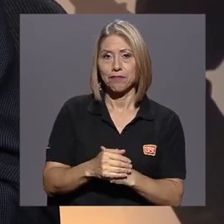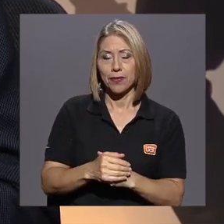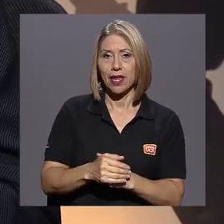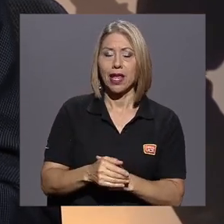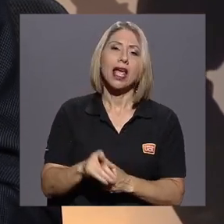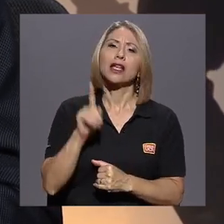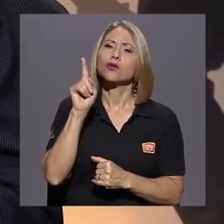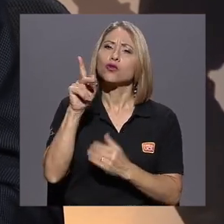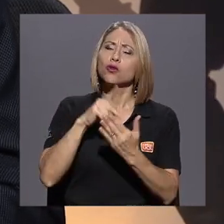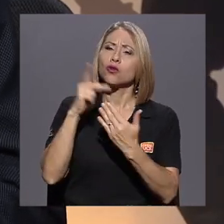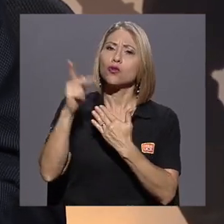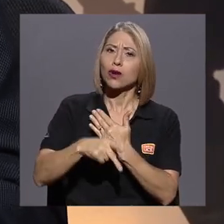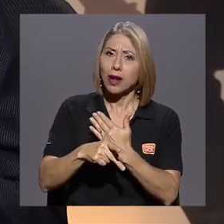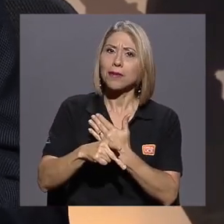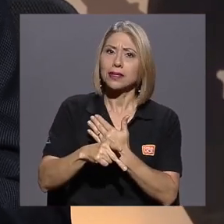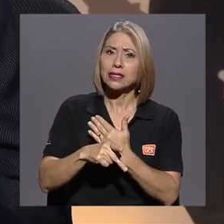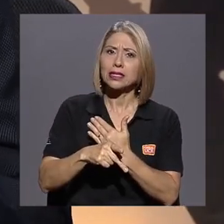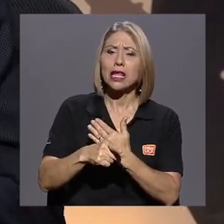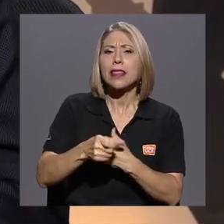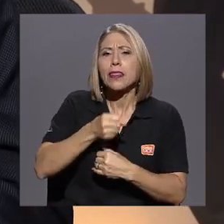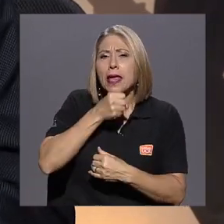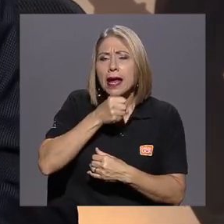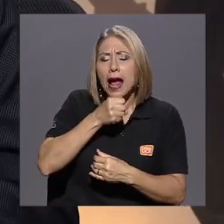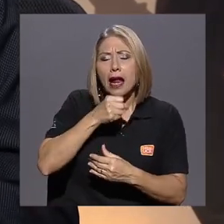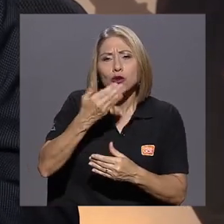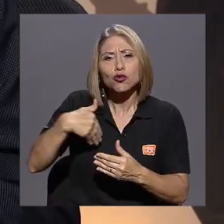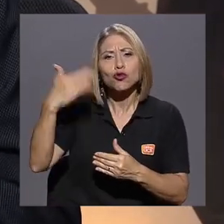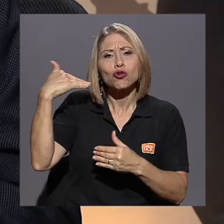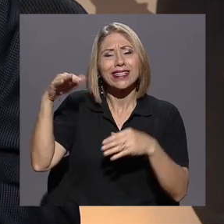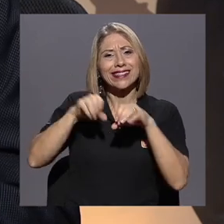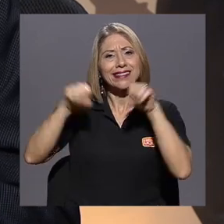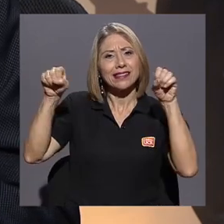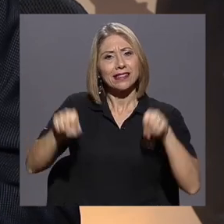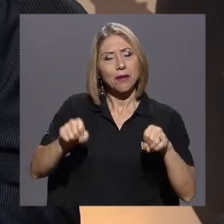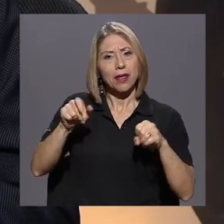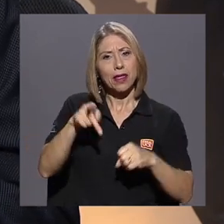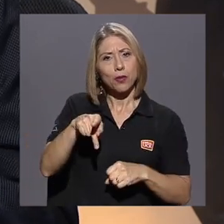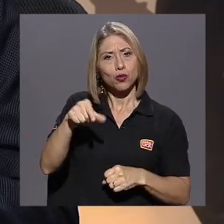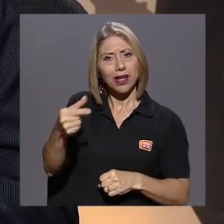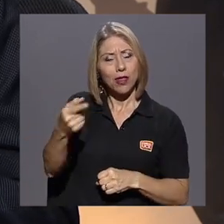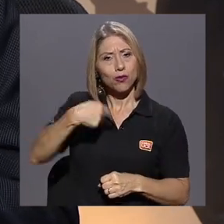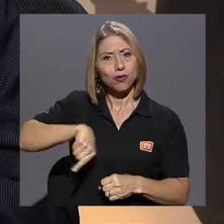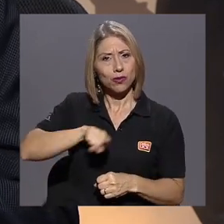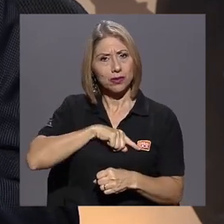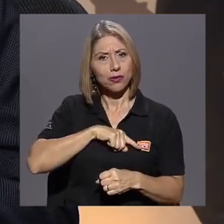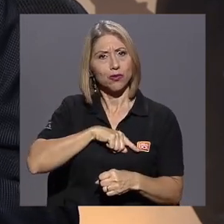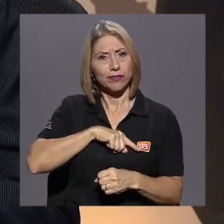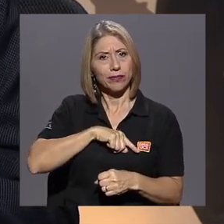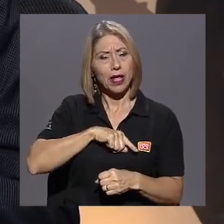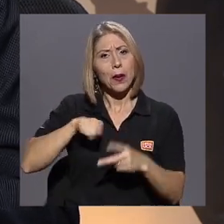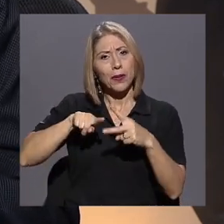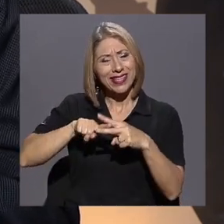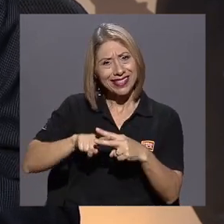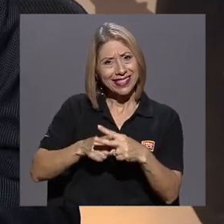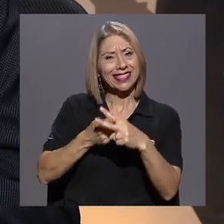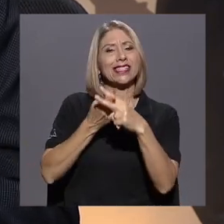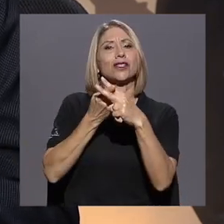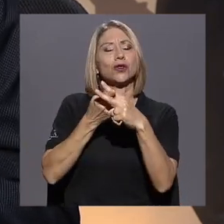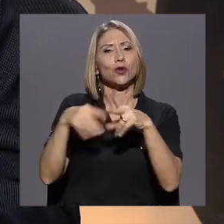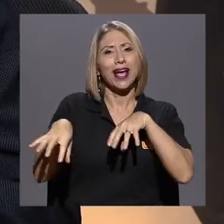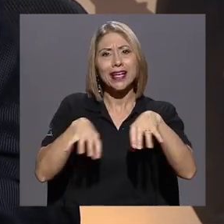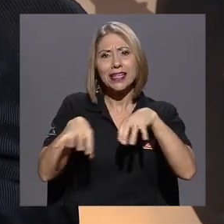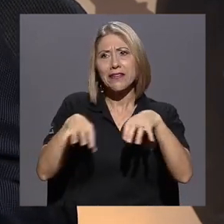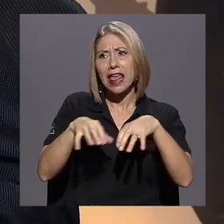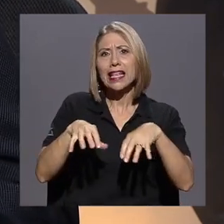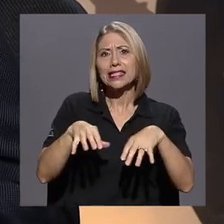es uno de los programas decanos del sistema de posgrado nuestro, porque se inició las actividades